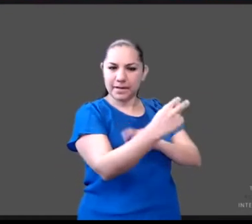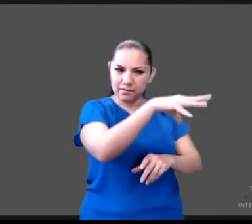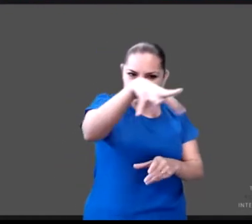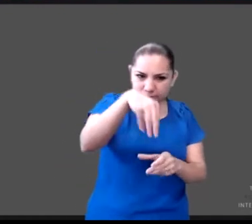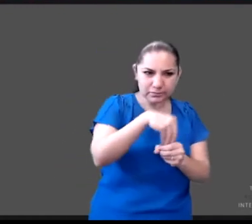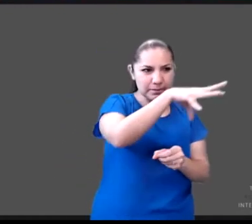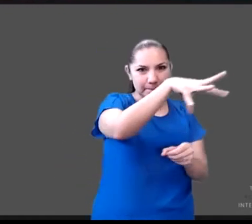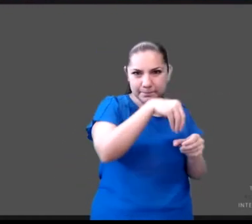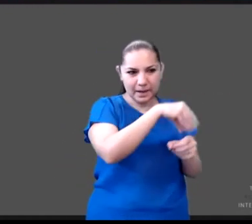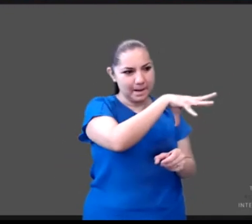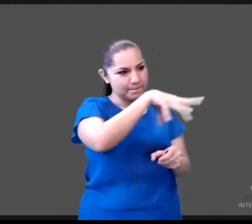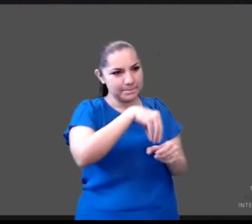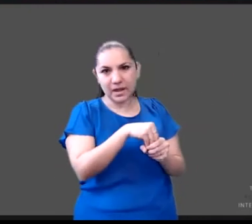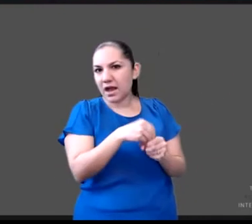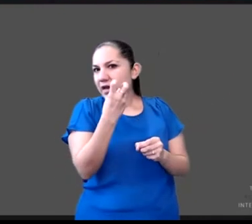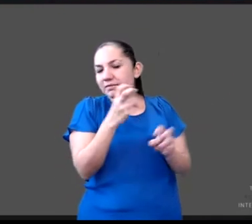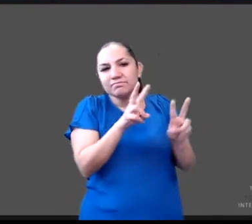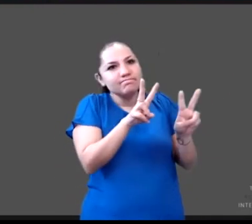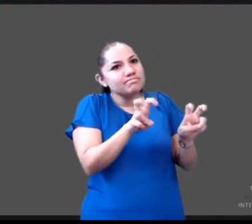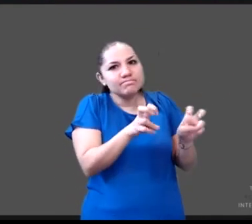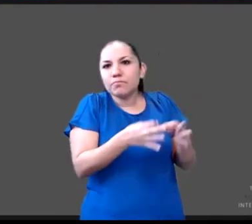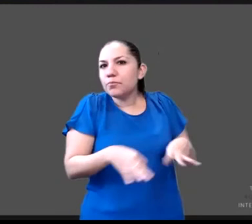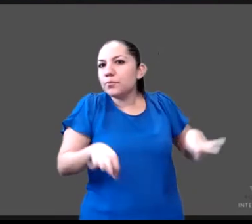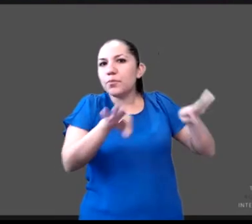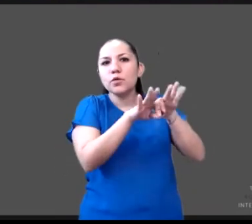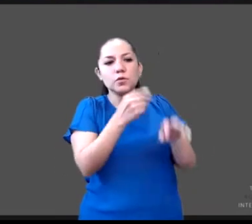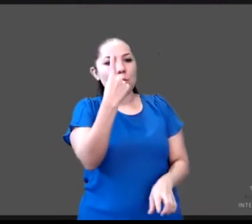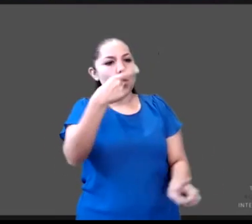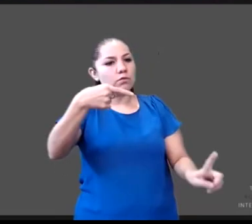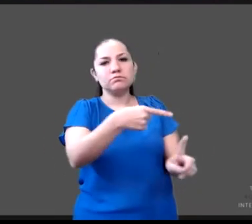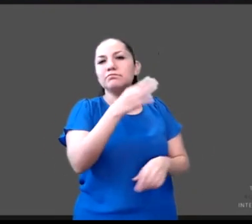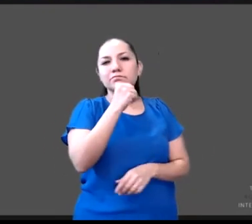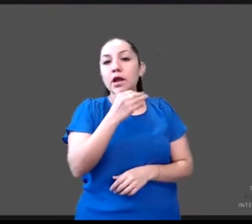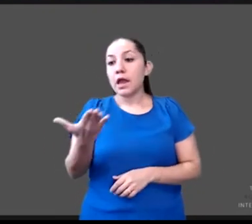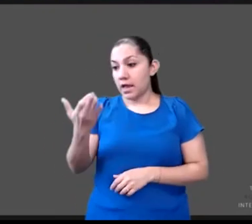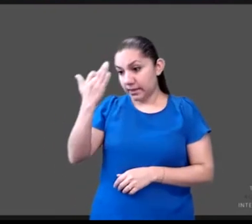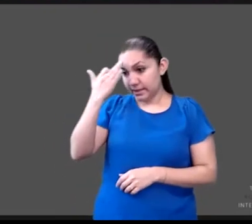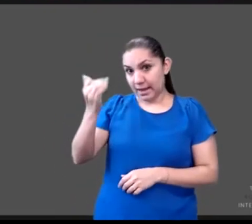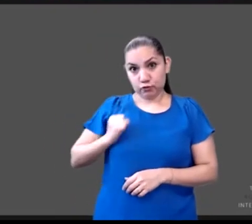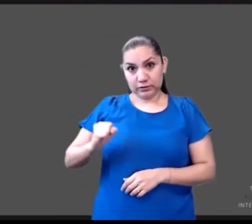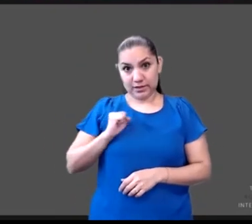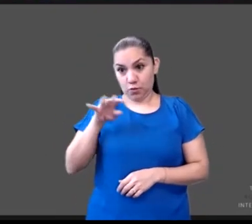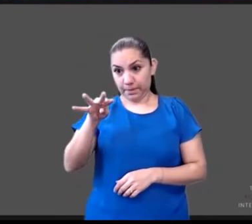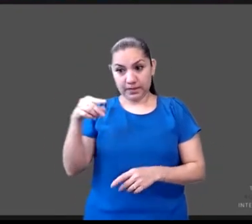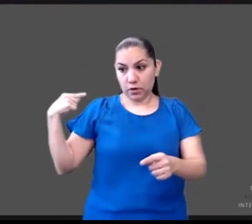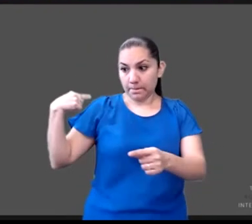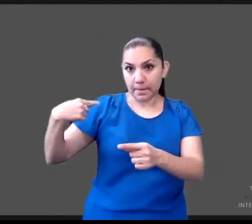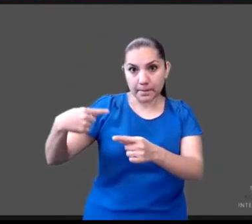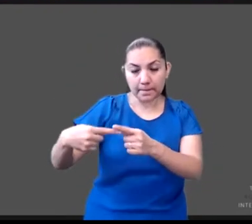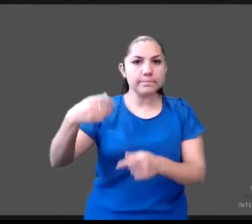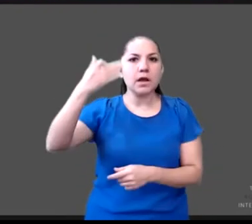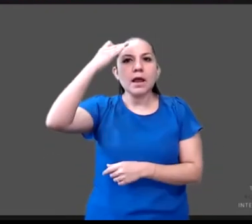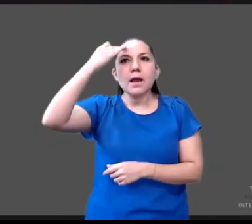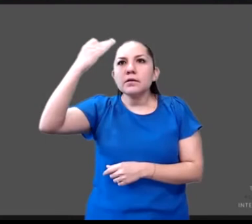compartimentalizamos la realidad, esa es una herencia del siglo XIX, efectivamente que se ha reflejado tanto en las disciplinas como en la administración.